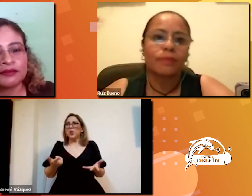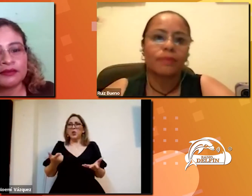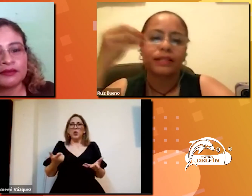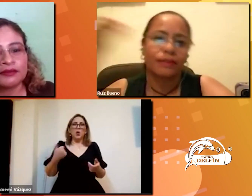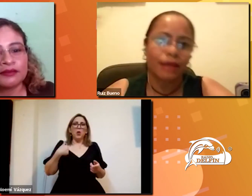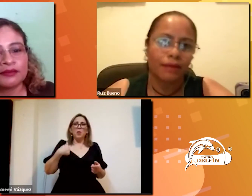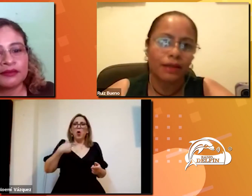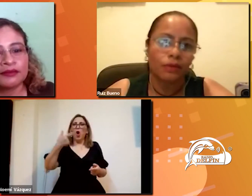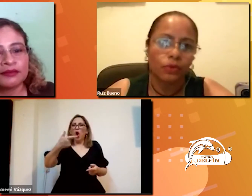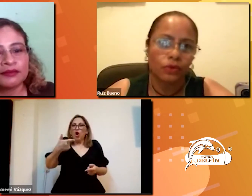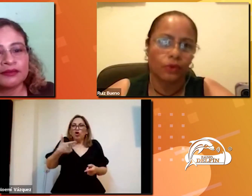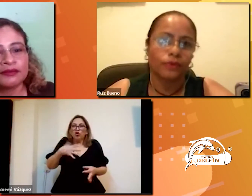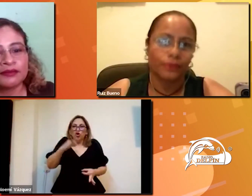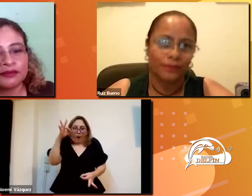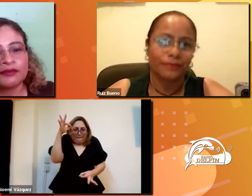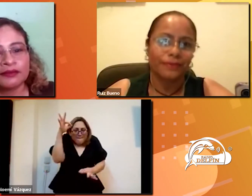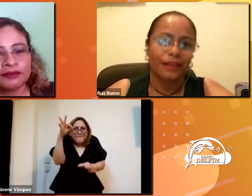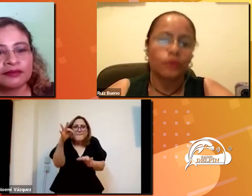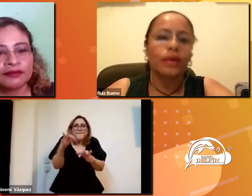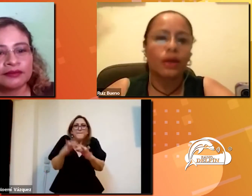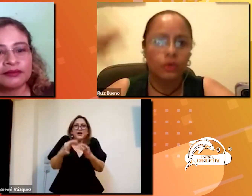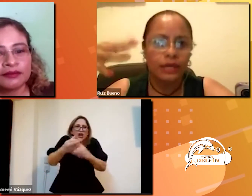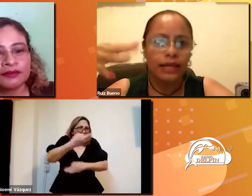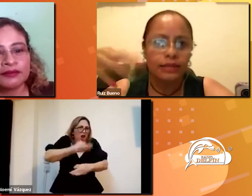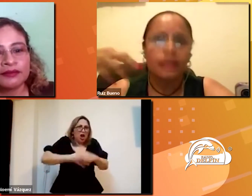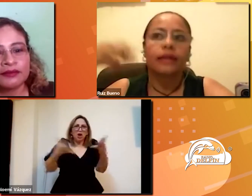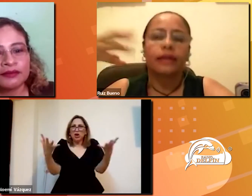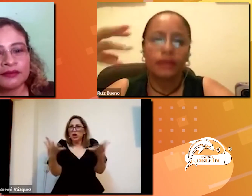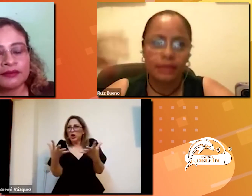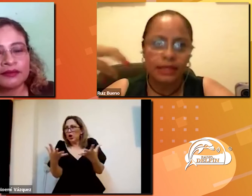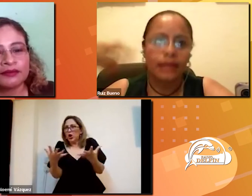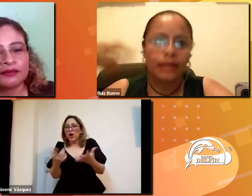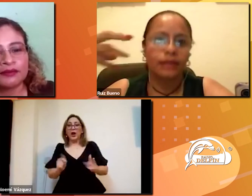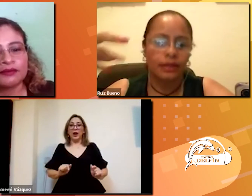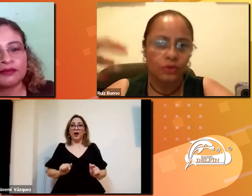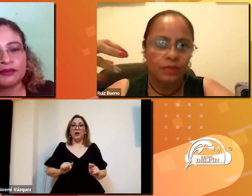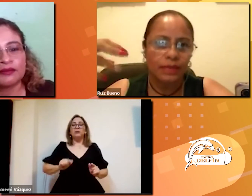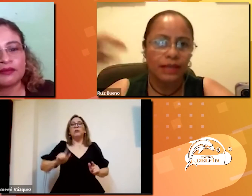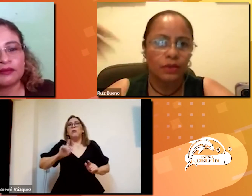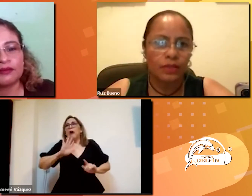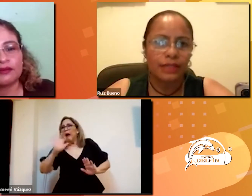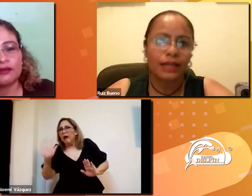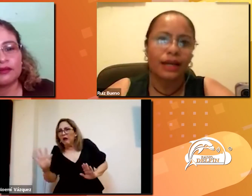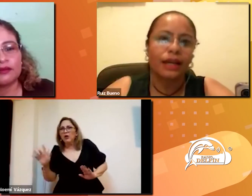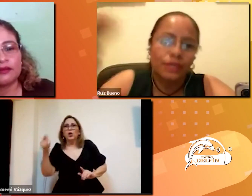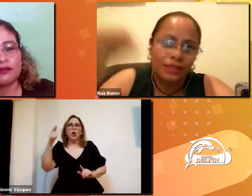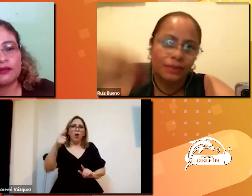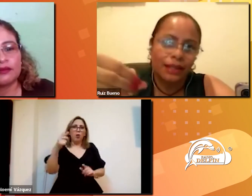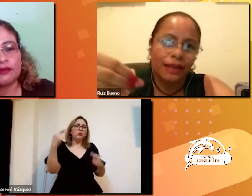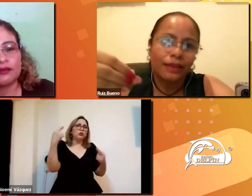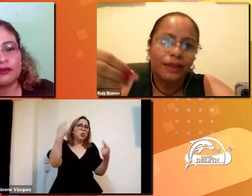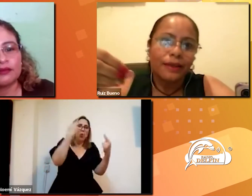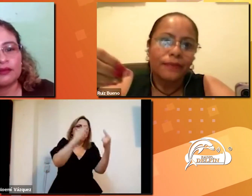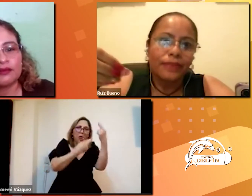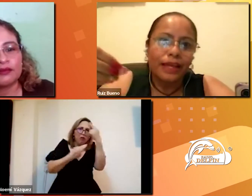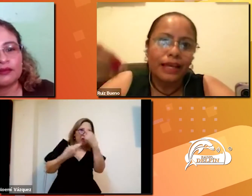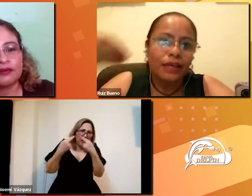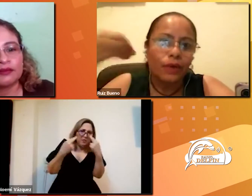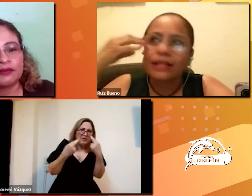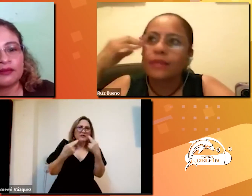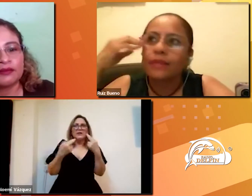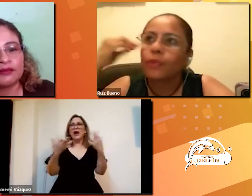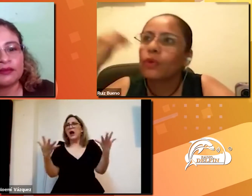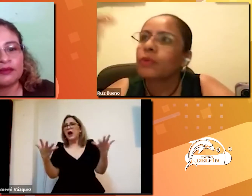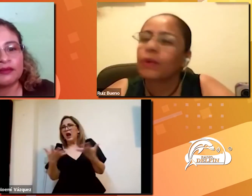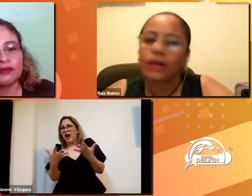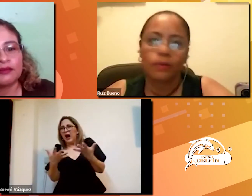no sale, parece que se va a acabar el mundo, ¿no? Una cosa es revisar y hacer las cosas bien y otra llegar a la obsesividad de que, híjole,